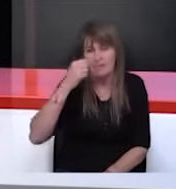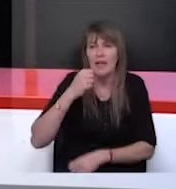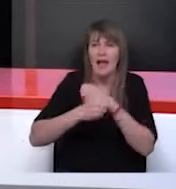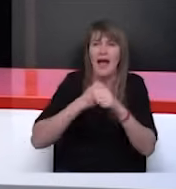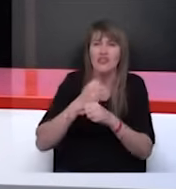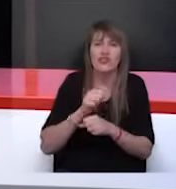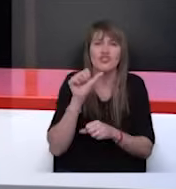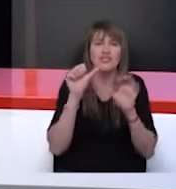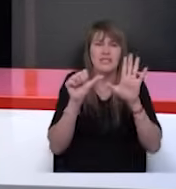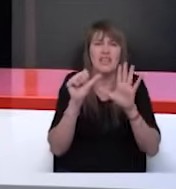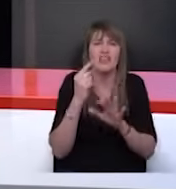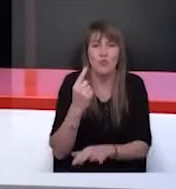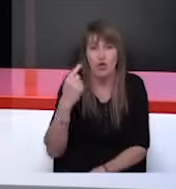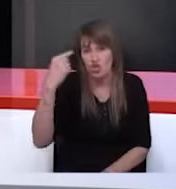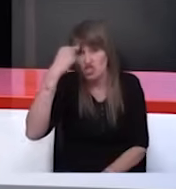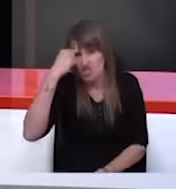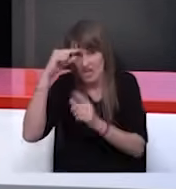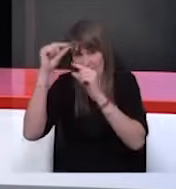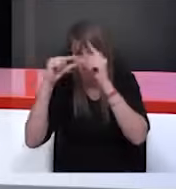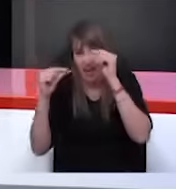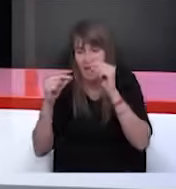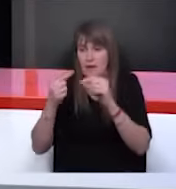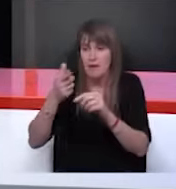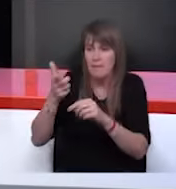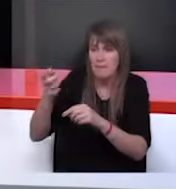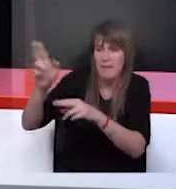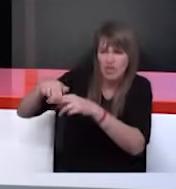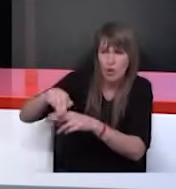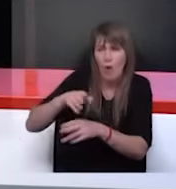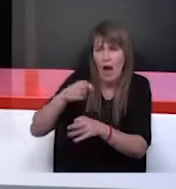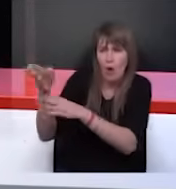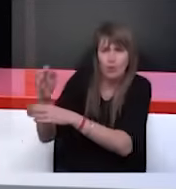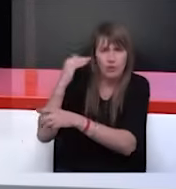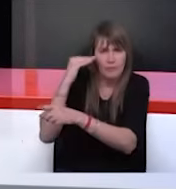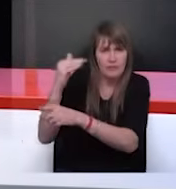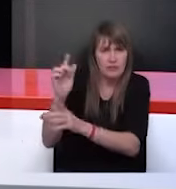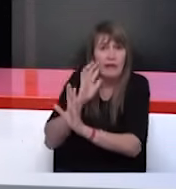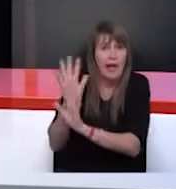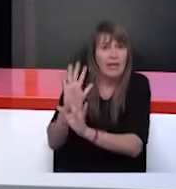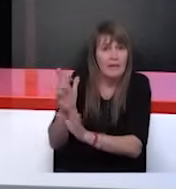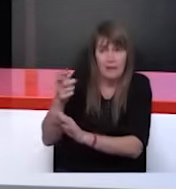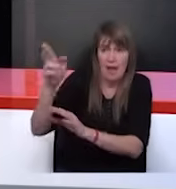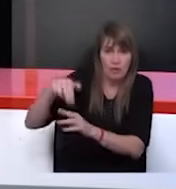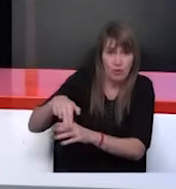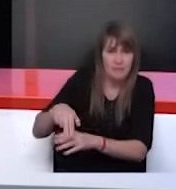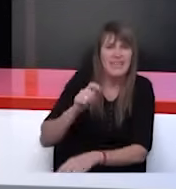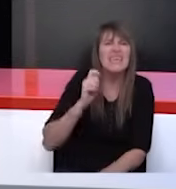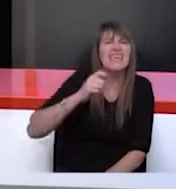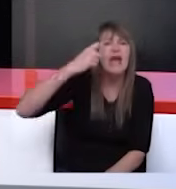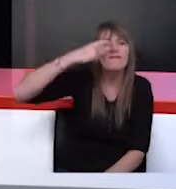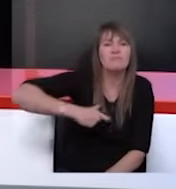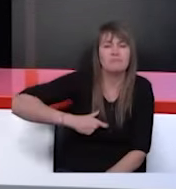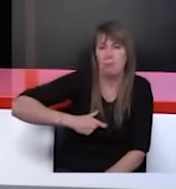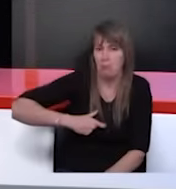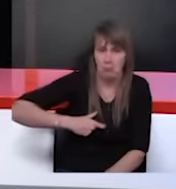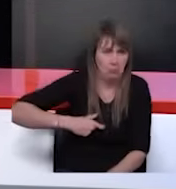Imagínate que hoy, no sé, hoy... Y terminó hoy, matando a un profesor que no a un tenía profesor nada que, tenía nada que ver, el profesor Ramírez. Y nunca se supo quién fue, nunca se